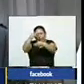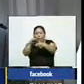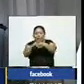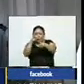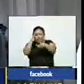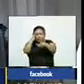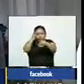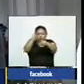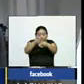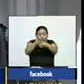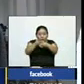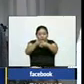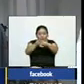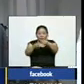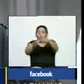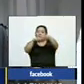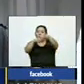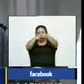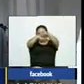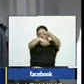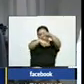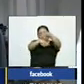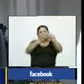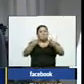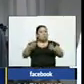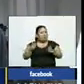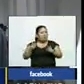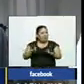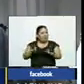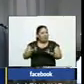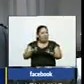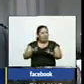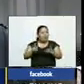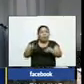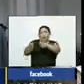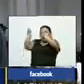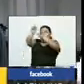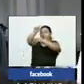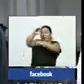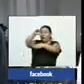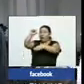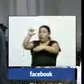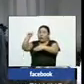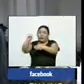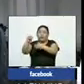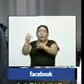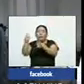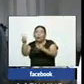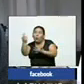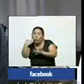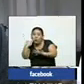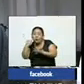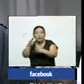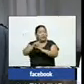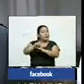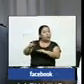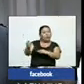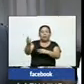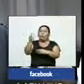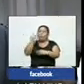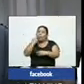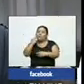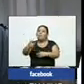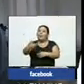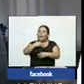el llamado de la subcomisión. Esperaríamos que la Sala lo resuelva. Y si no lo resuelve, pues indudablemente va a ser